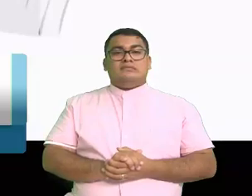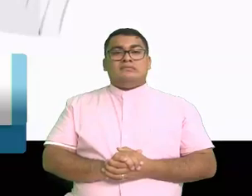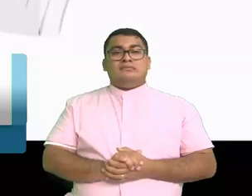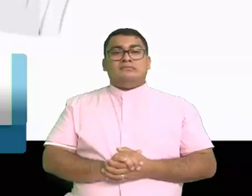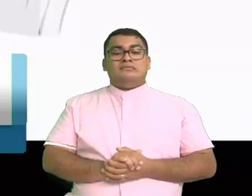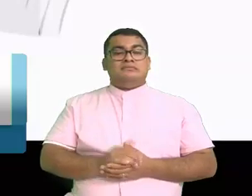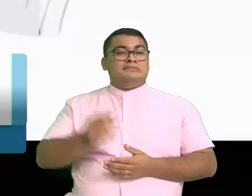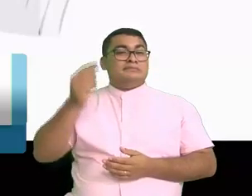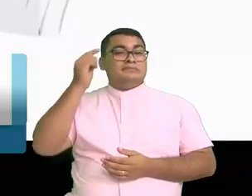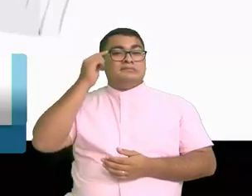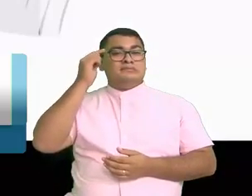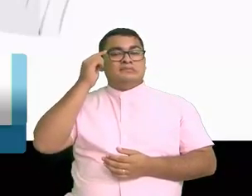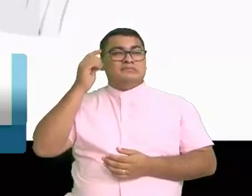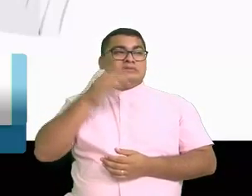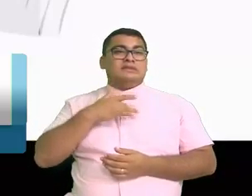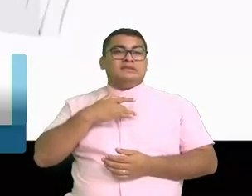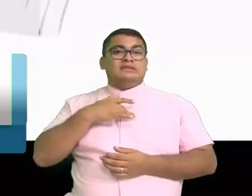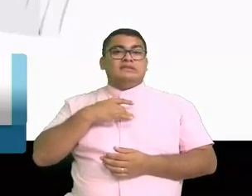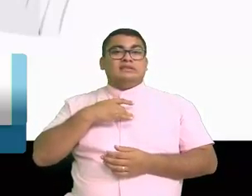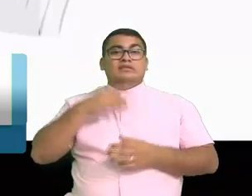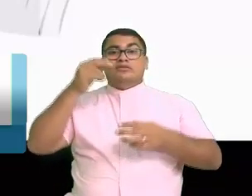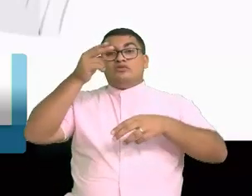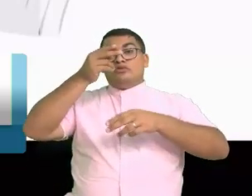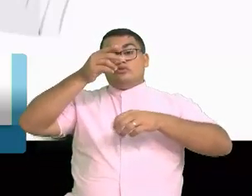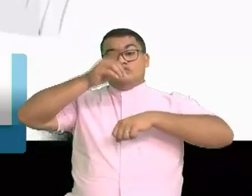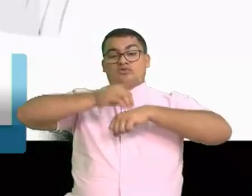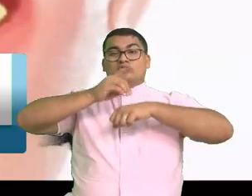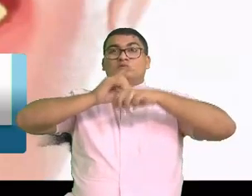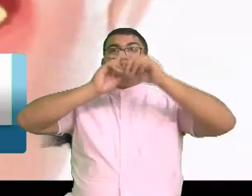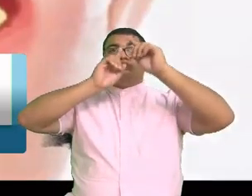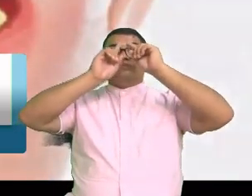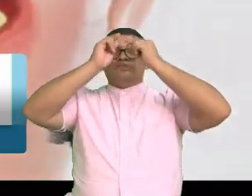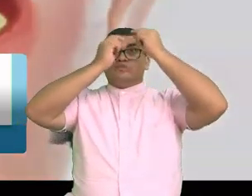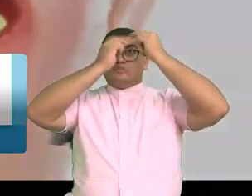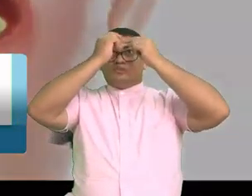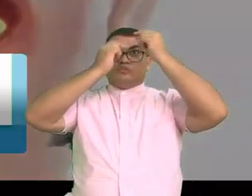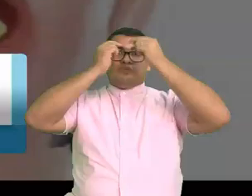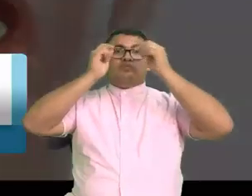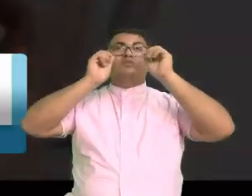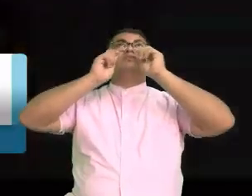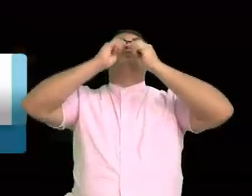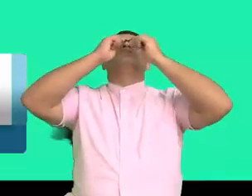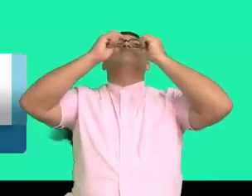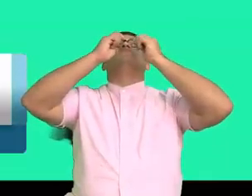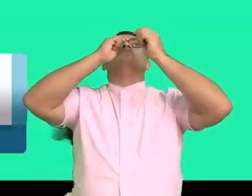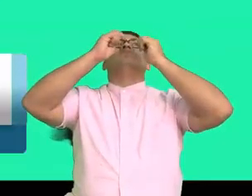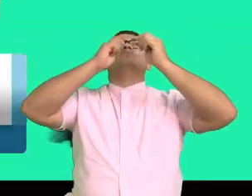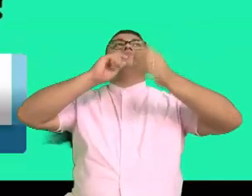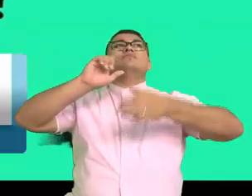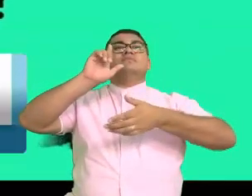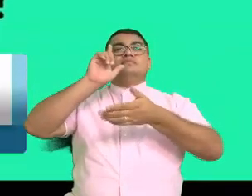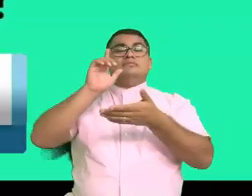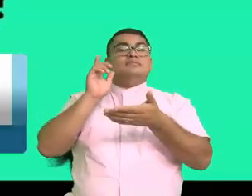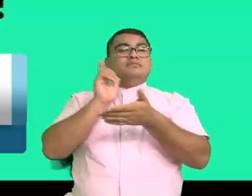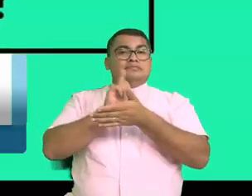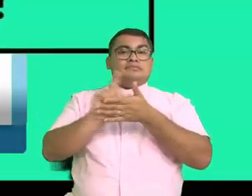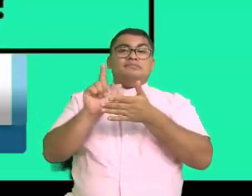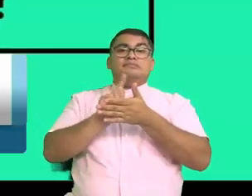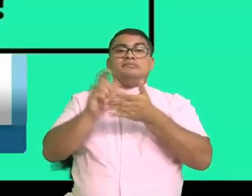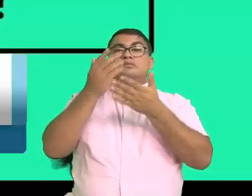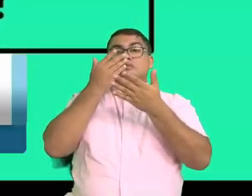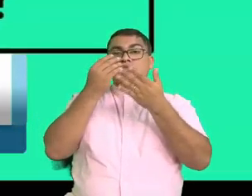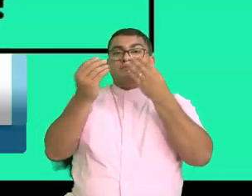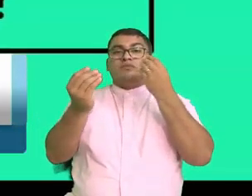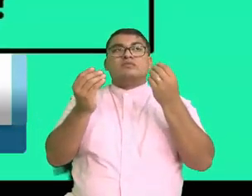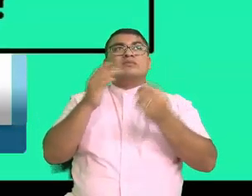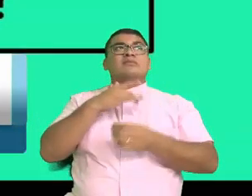considerar una intervención quirúrgica. ¿Quirúrgica? Hasta eso quirúrgica. Nos podemos exponer. Sí. Si no, no sabemos prevenir. Una intervención quirúrgica.